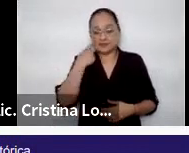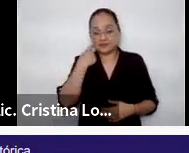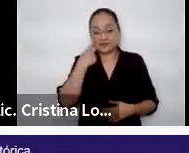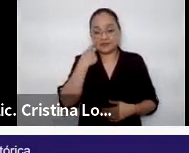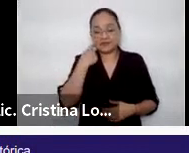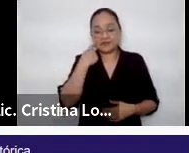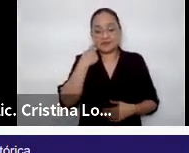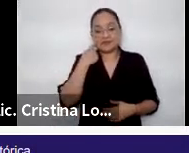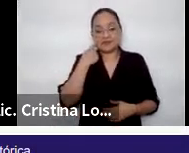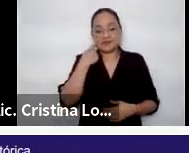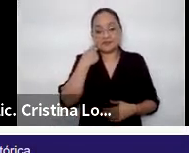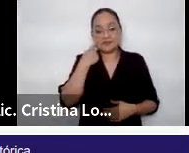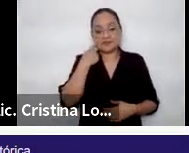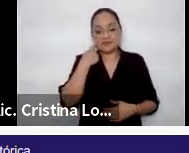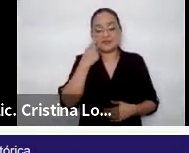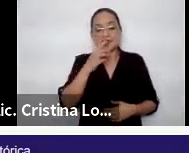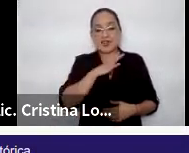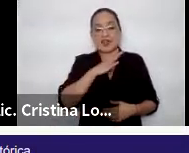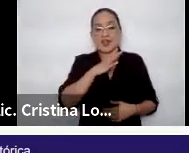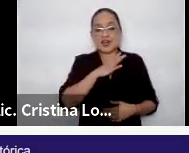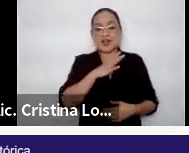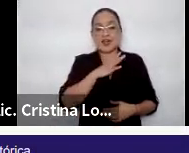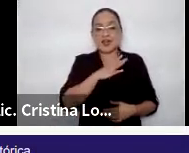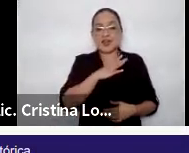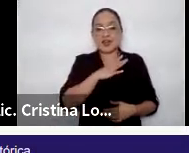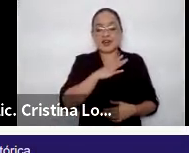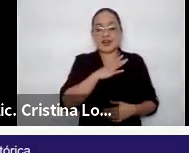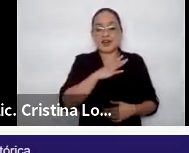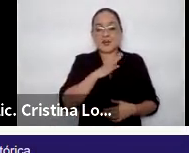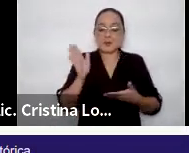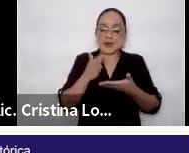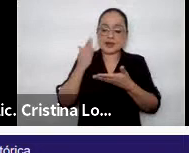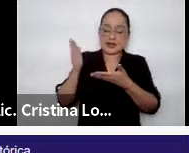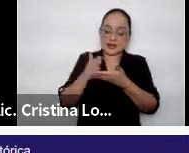y nos lleva directamente a esa